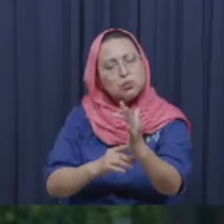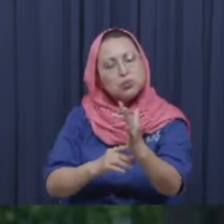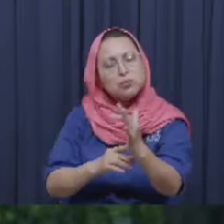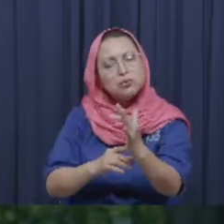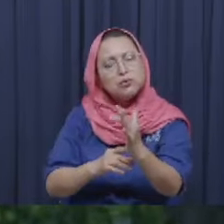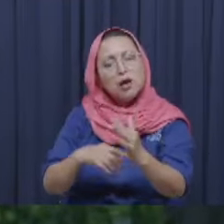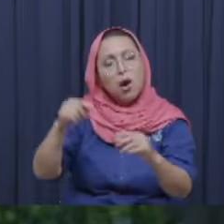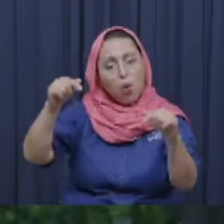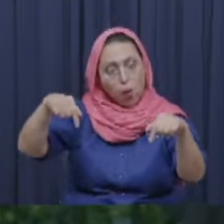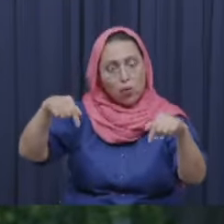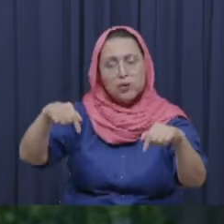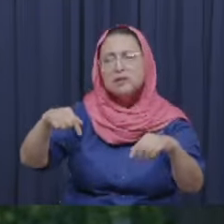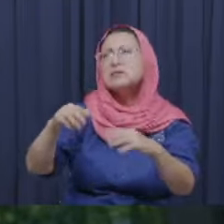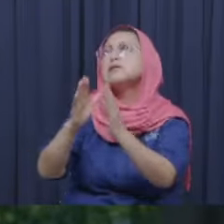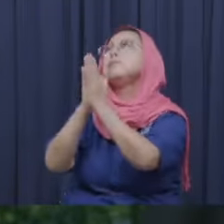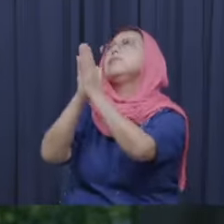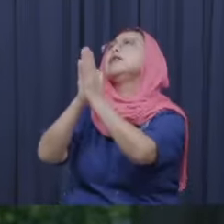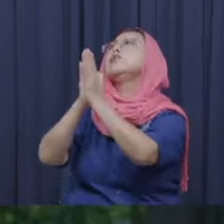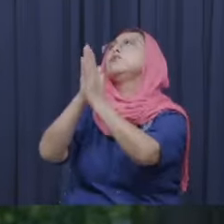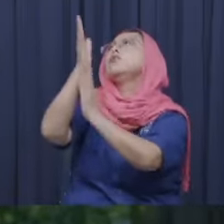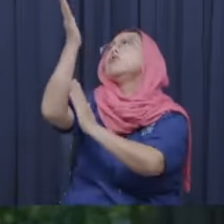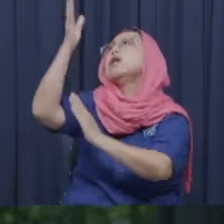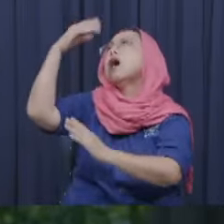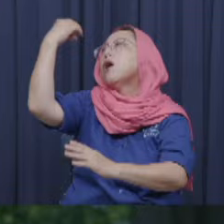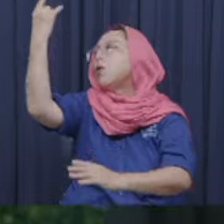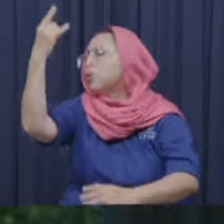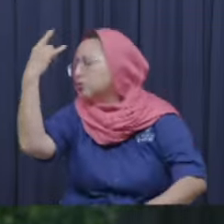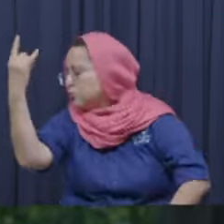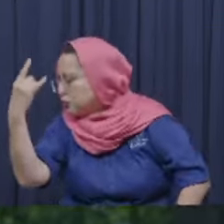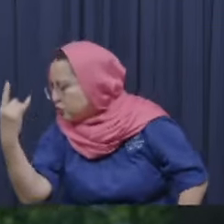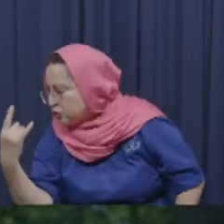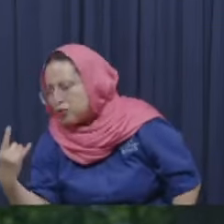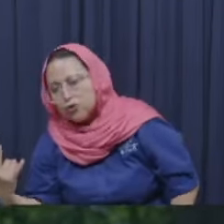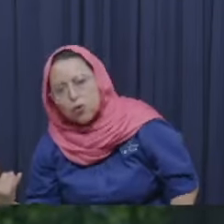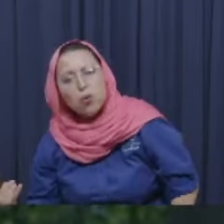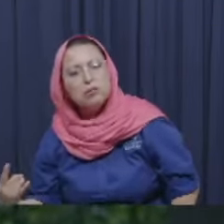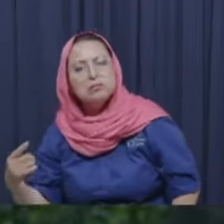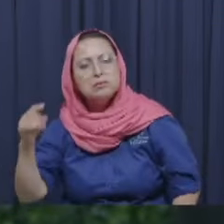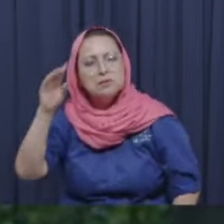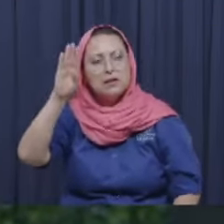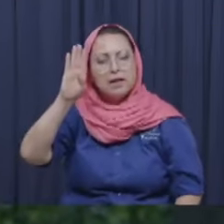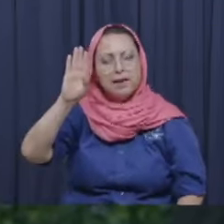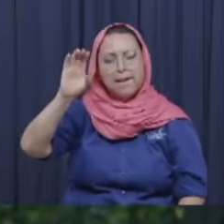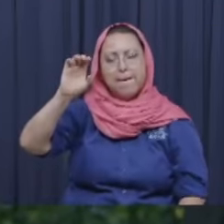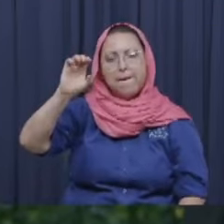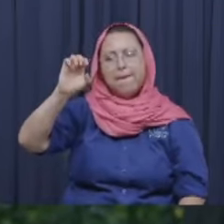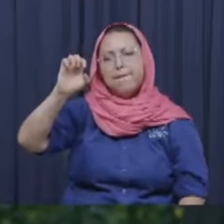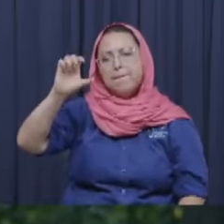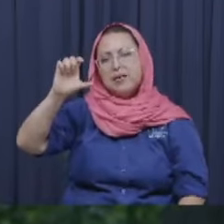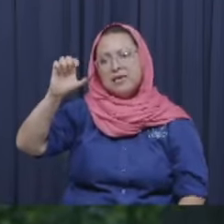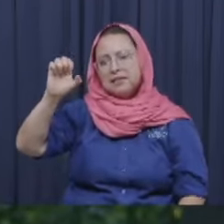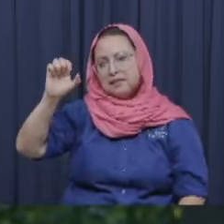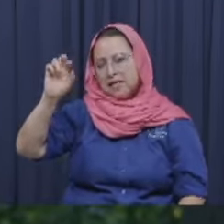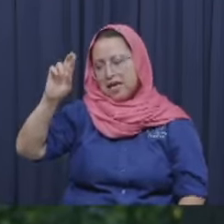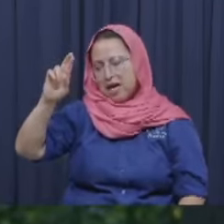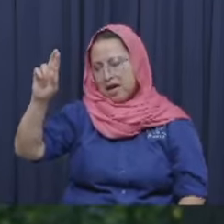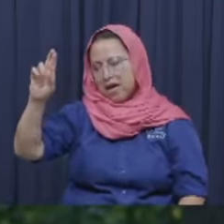queremos la unción que tú derramas por medio de ese becerro. En donde hay fiesta,